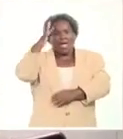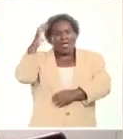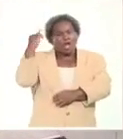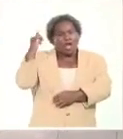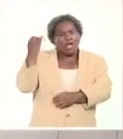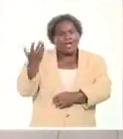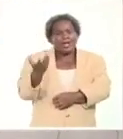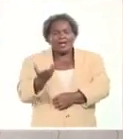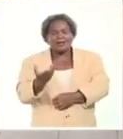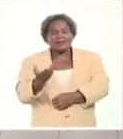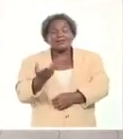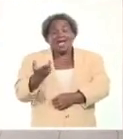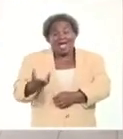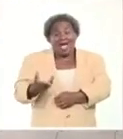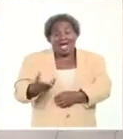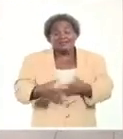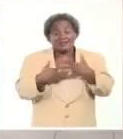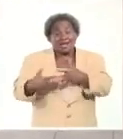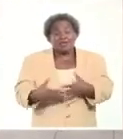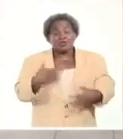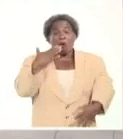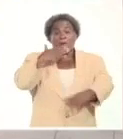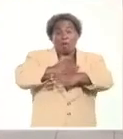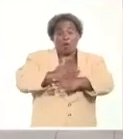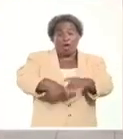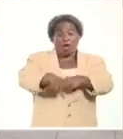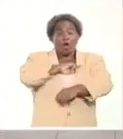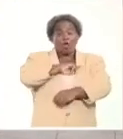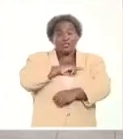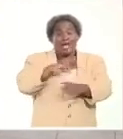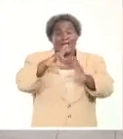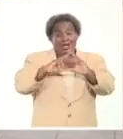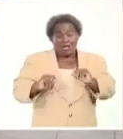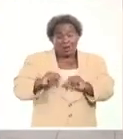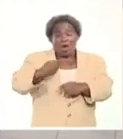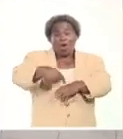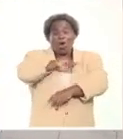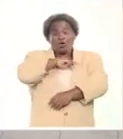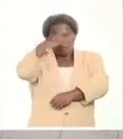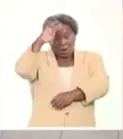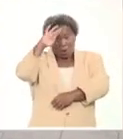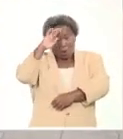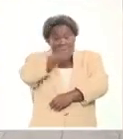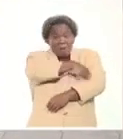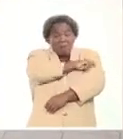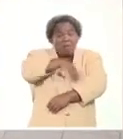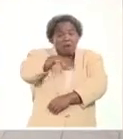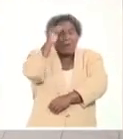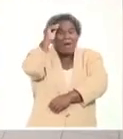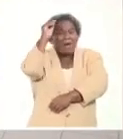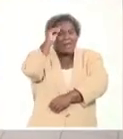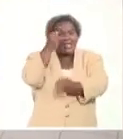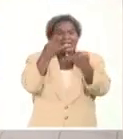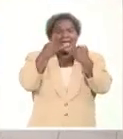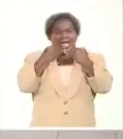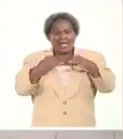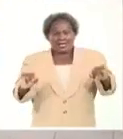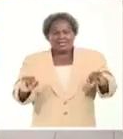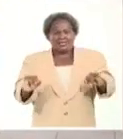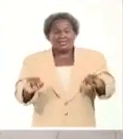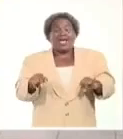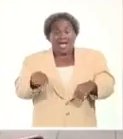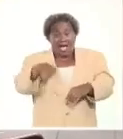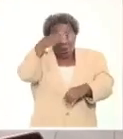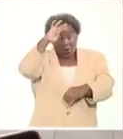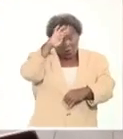y mientras más se empeñan en bloquearnos y todo, los pueblos aprenden a ser más independientes. Y mientras tengamos pueblos como el de